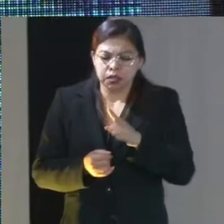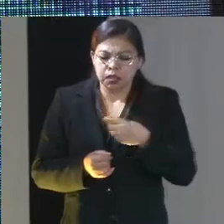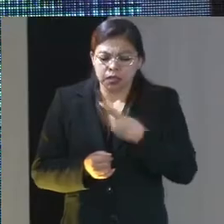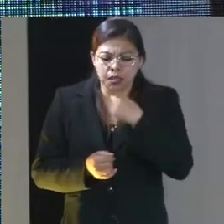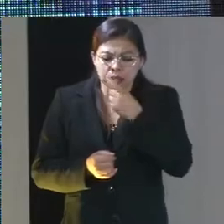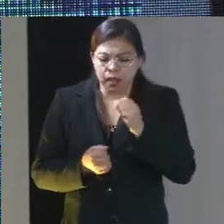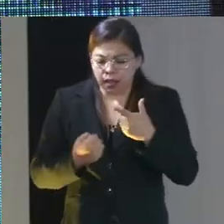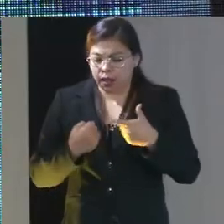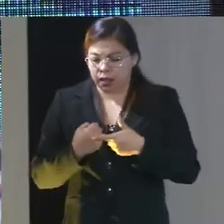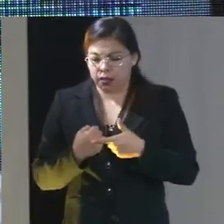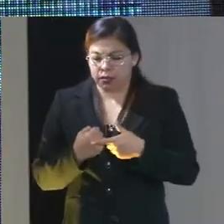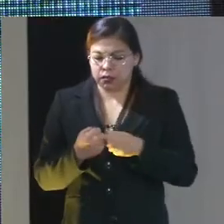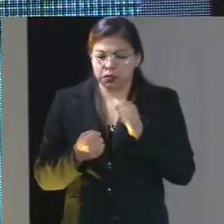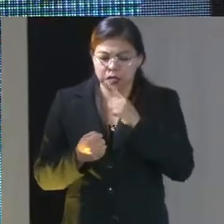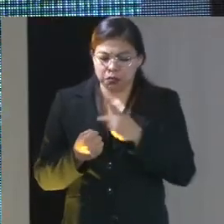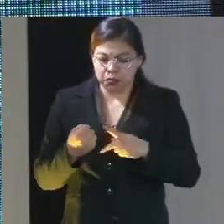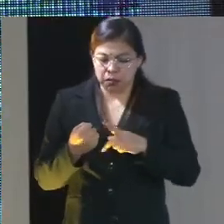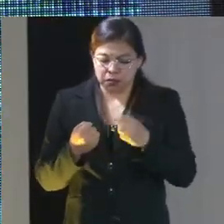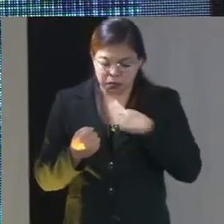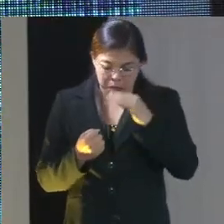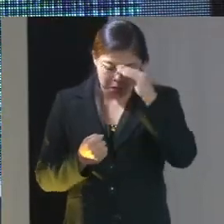histórico, le parece